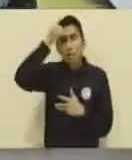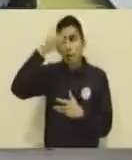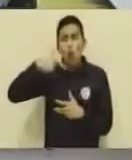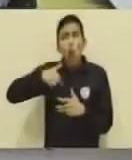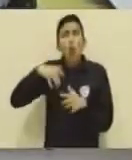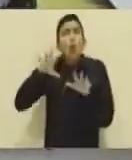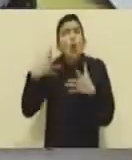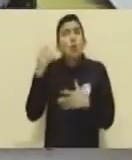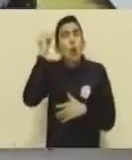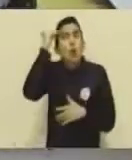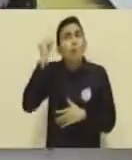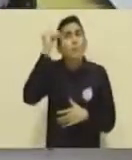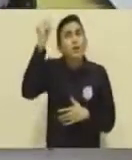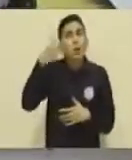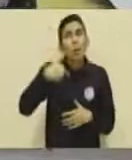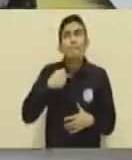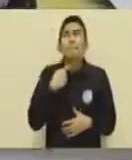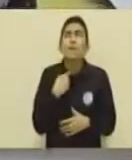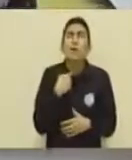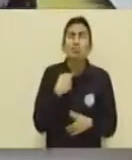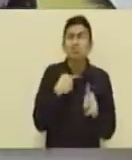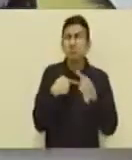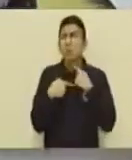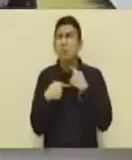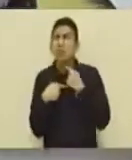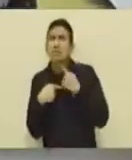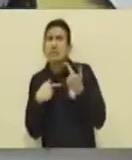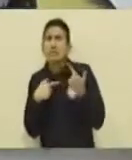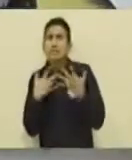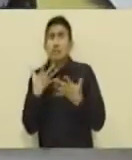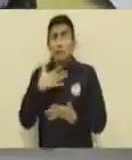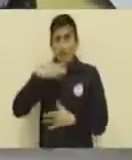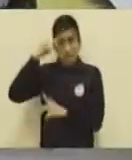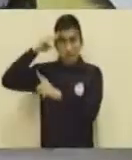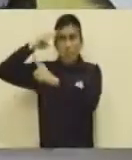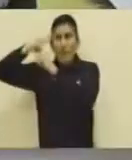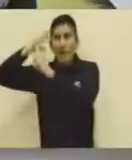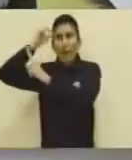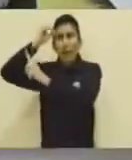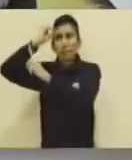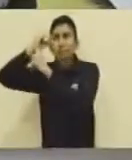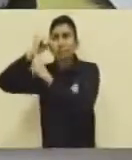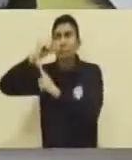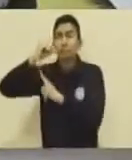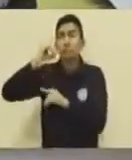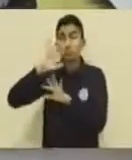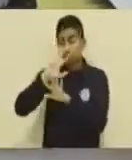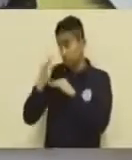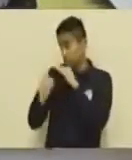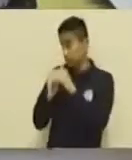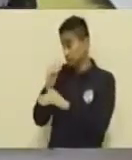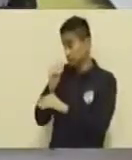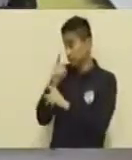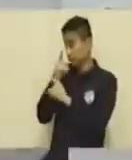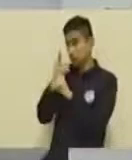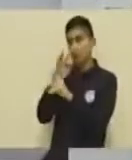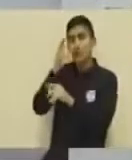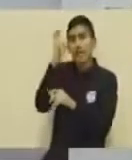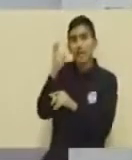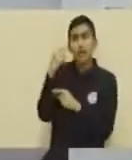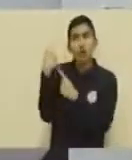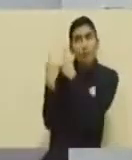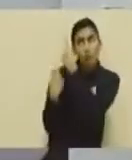cómo pienso, qué me gusta hacer, qué quiero de la vida, cuáles son mis metas. Entonces, en base a